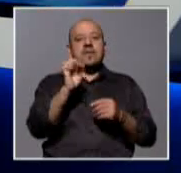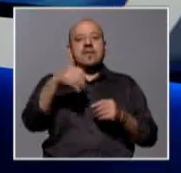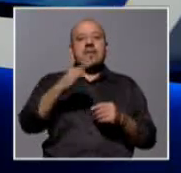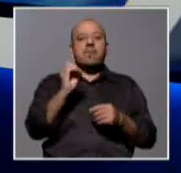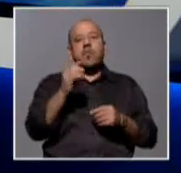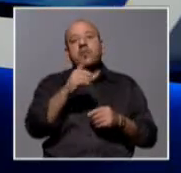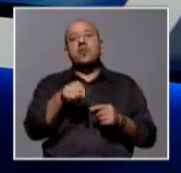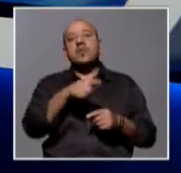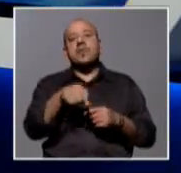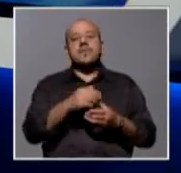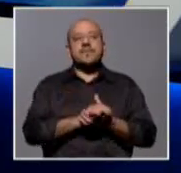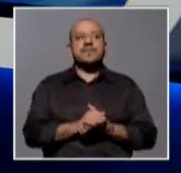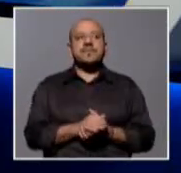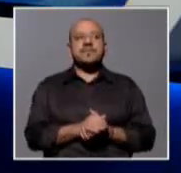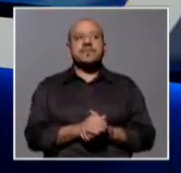¿por dónde andas ahora?